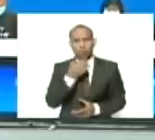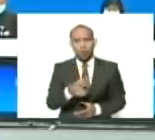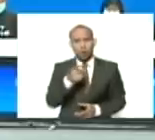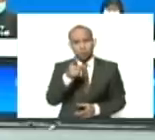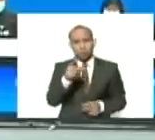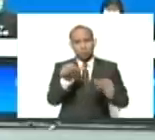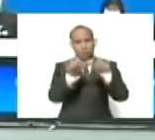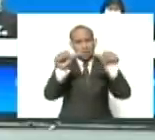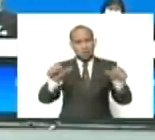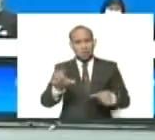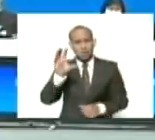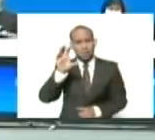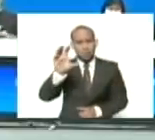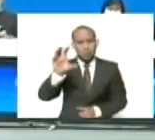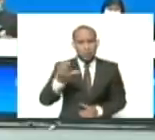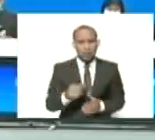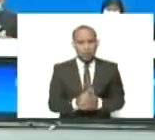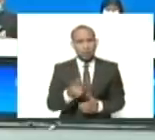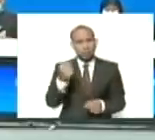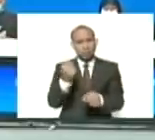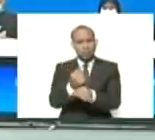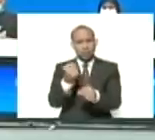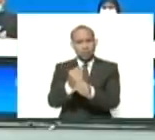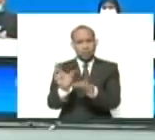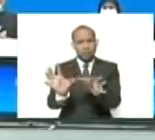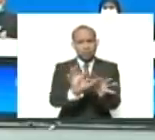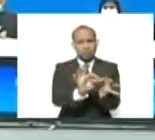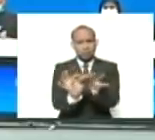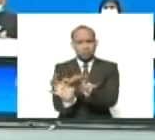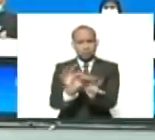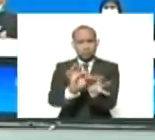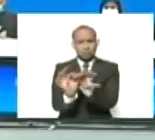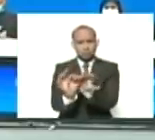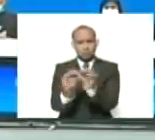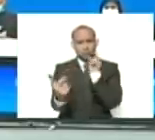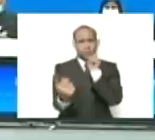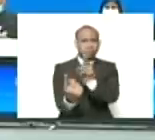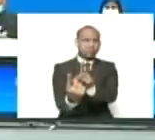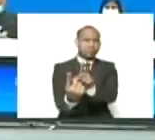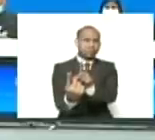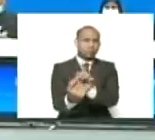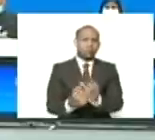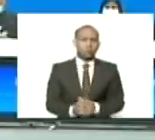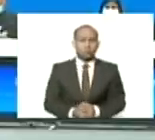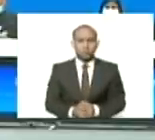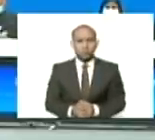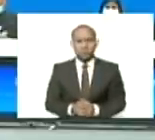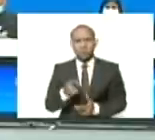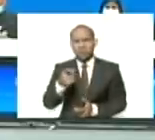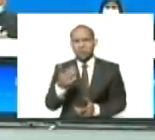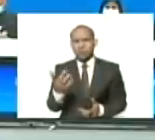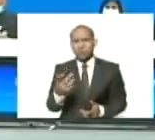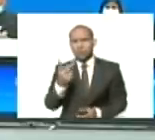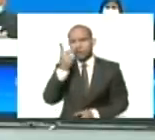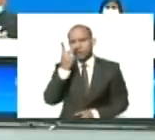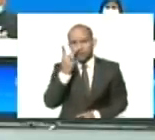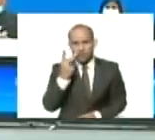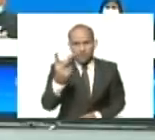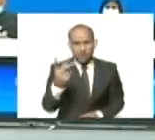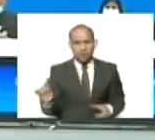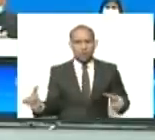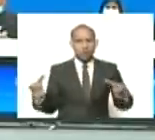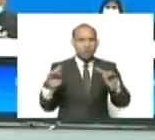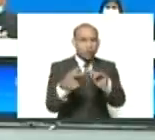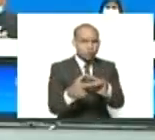del sistema patria, articular de cerca. Y eso implica visitar,